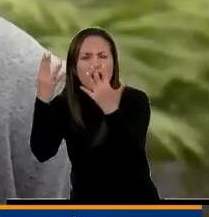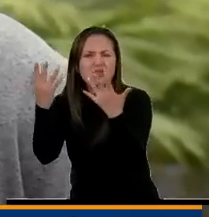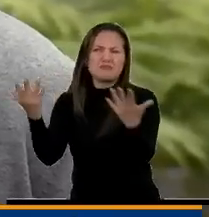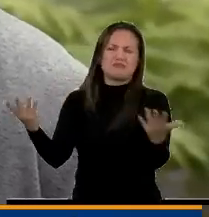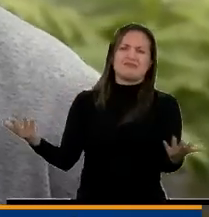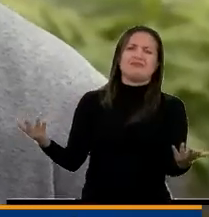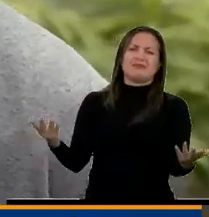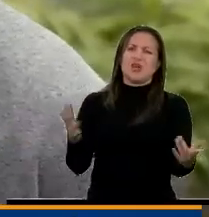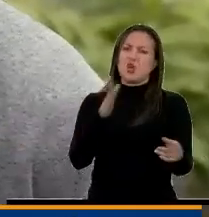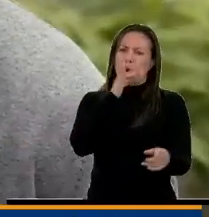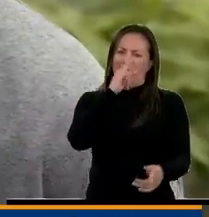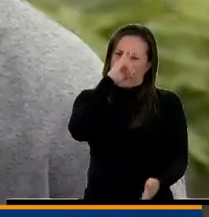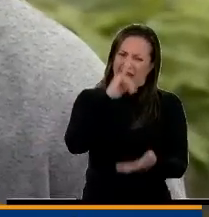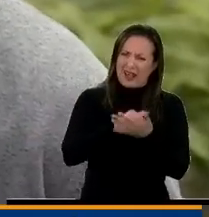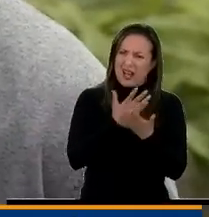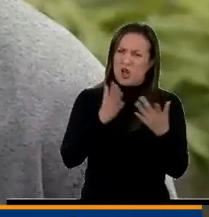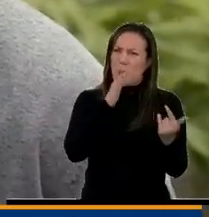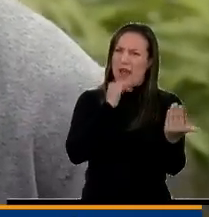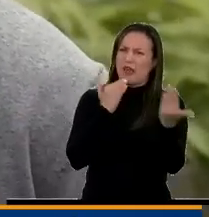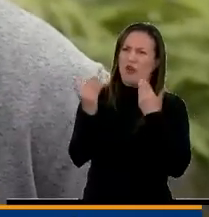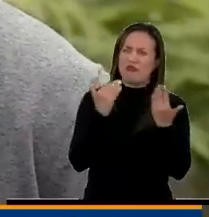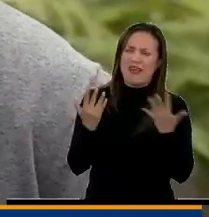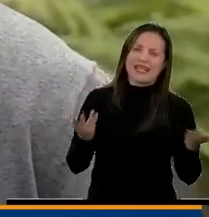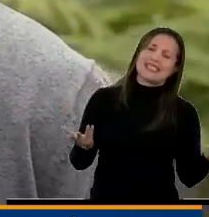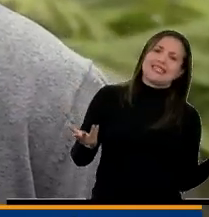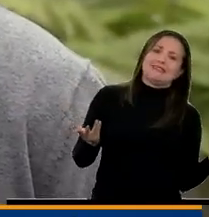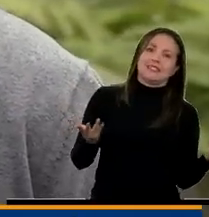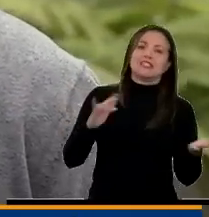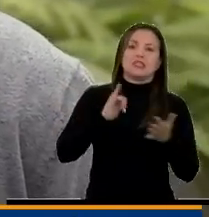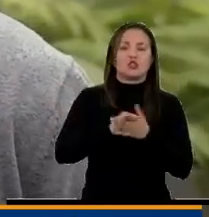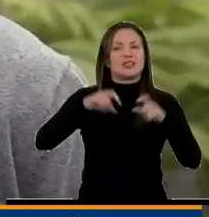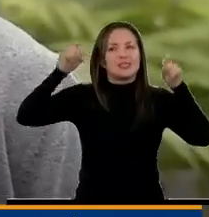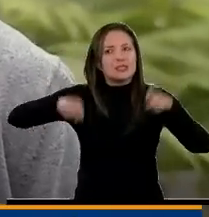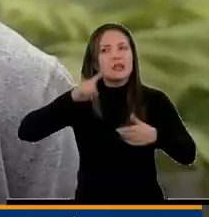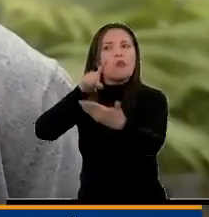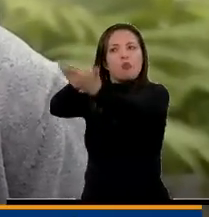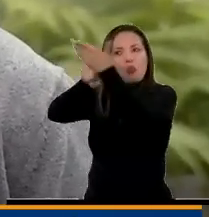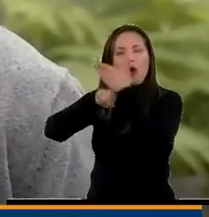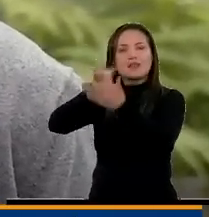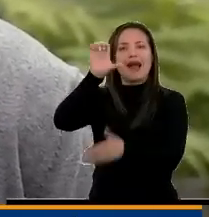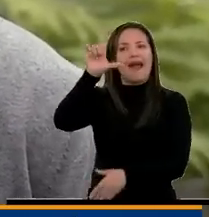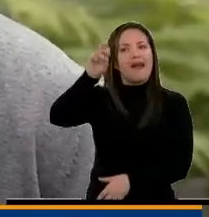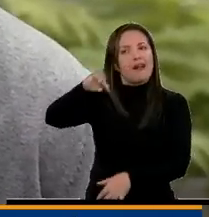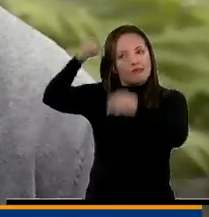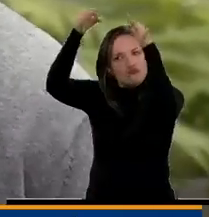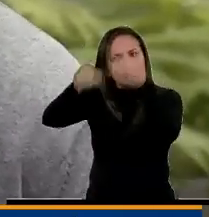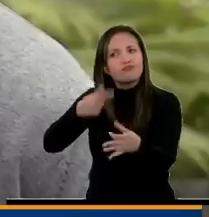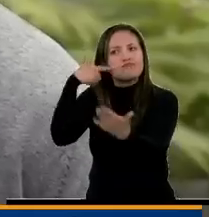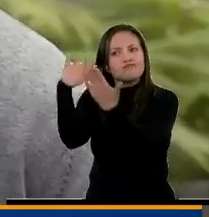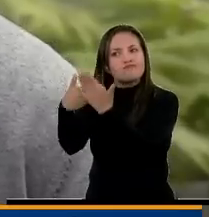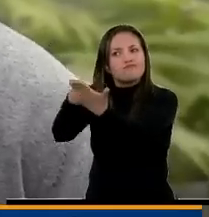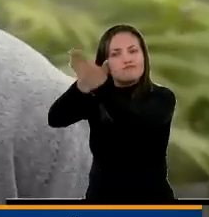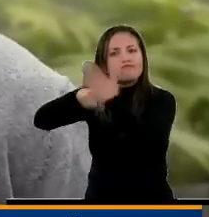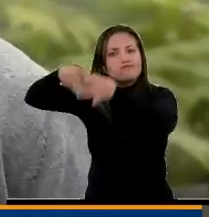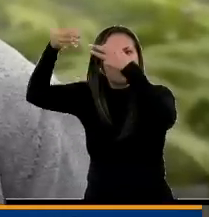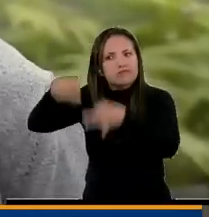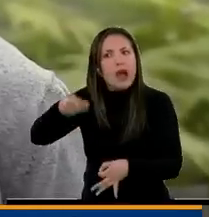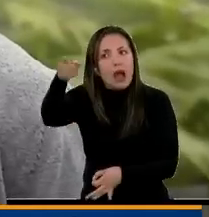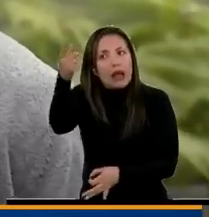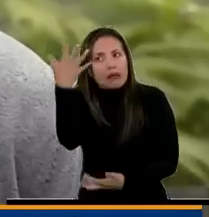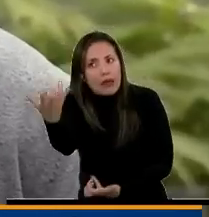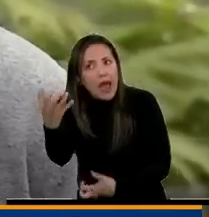confianza. Así que requerimos hechos concretos, que el Ejército de Liberación Nacional y el gobierno también está